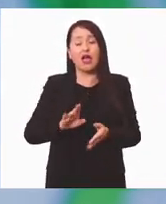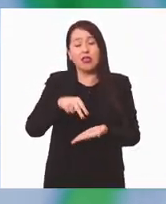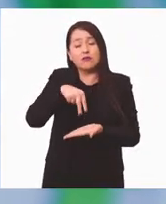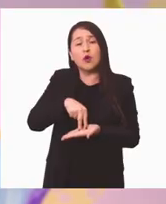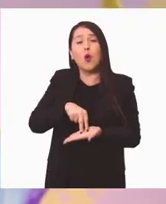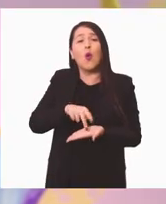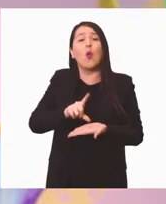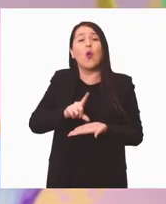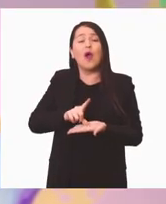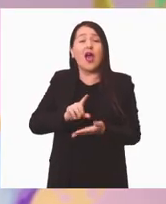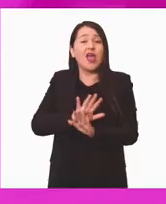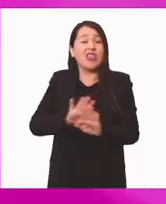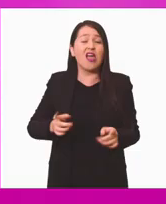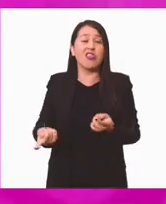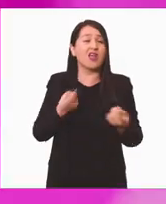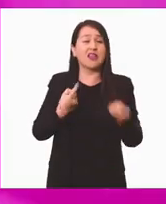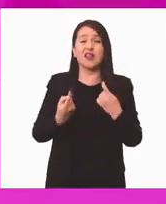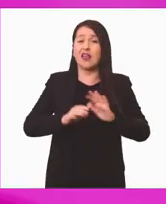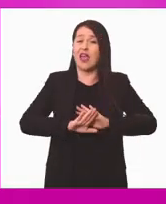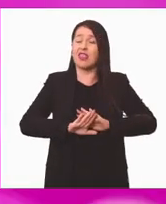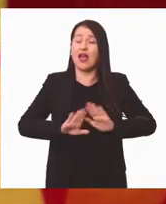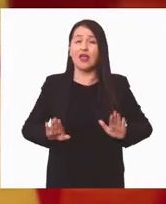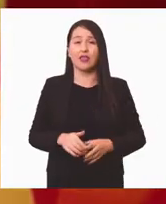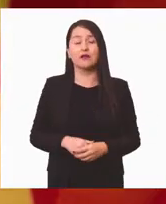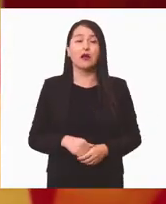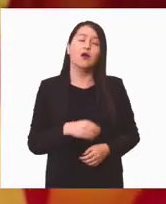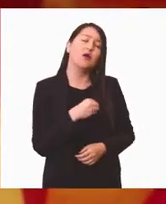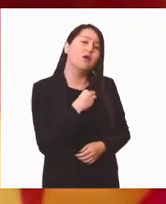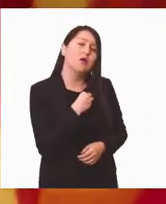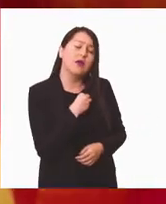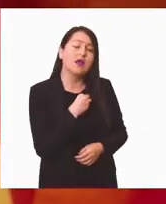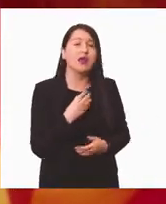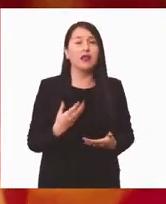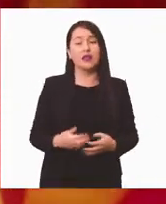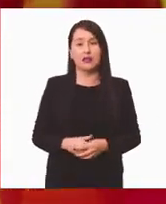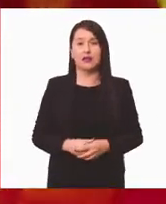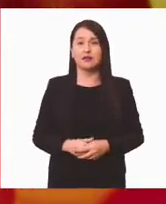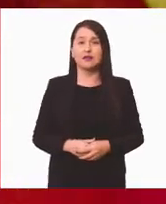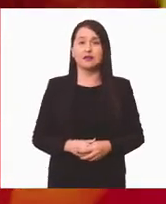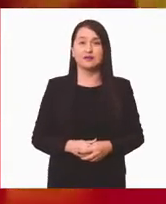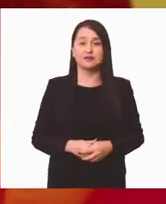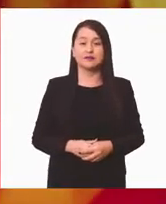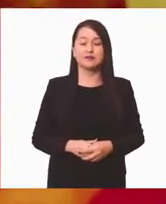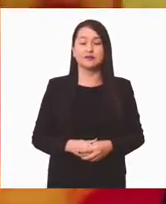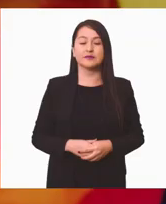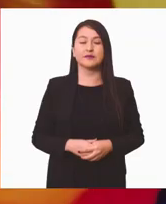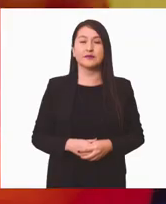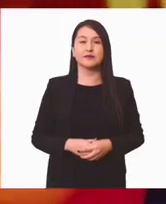soy. Ay, pobrecita mía. ¡Mira, qué penita! ¡Oh, por